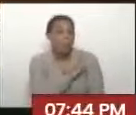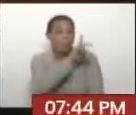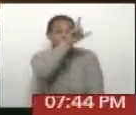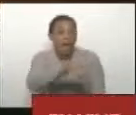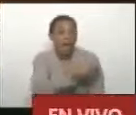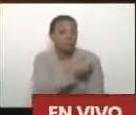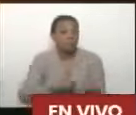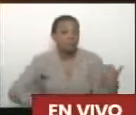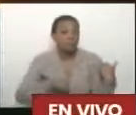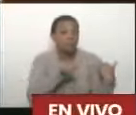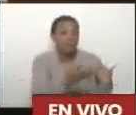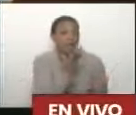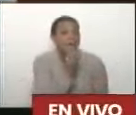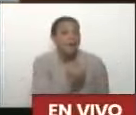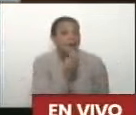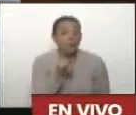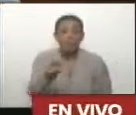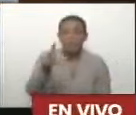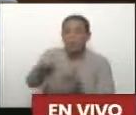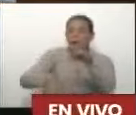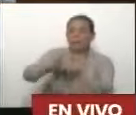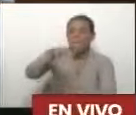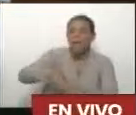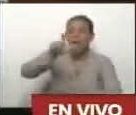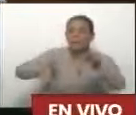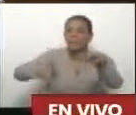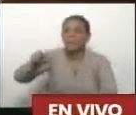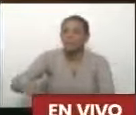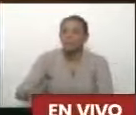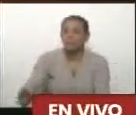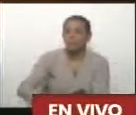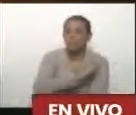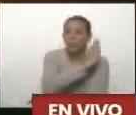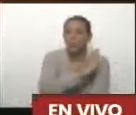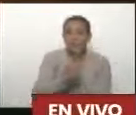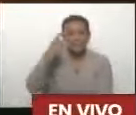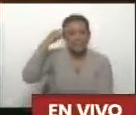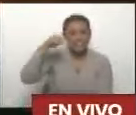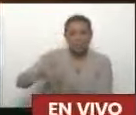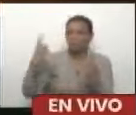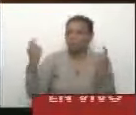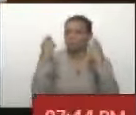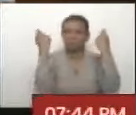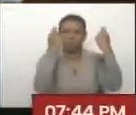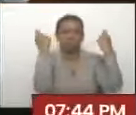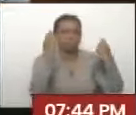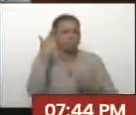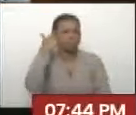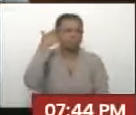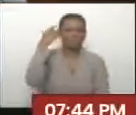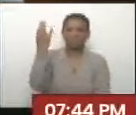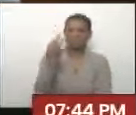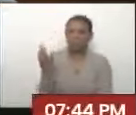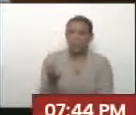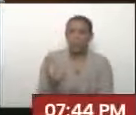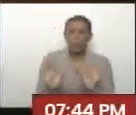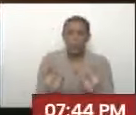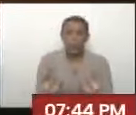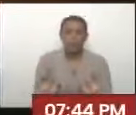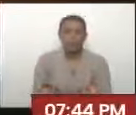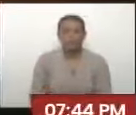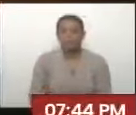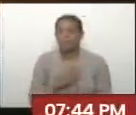bárbaros etcétera difundiendo así una incesante propaganda de atrocidades que les acusa de de